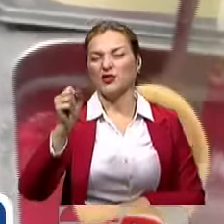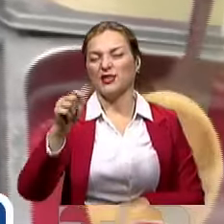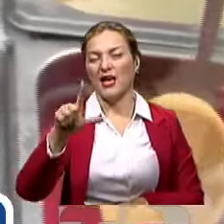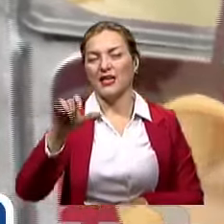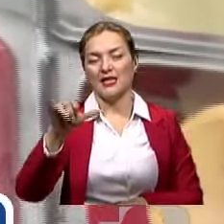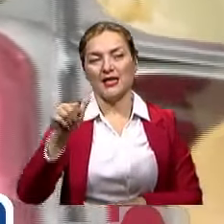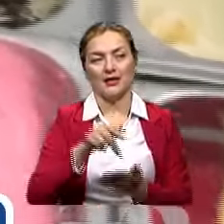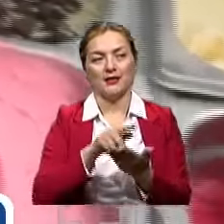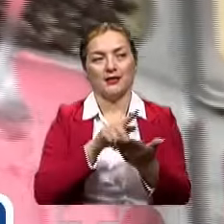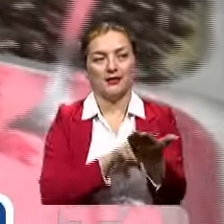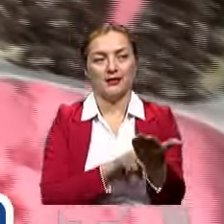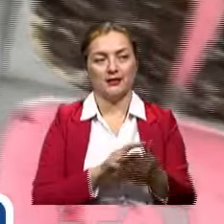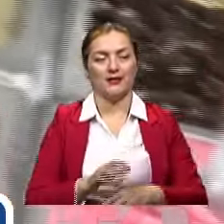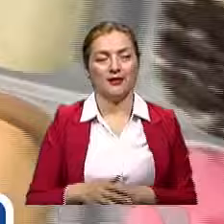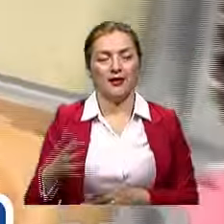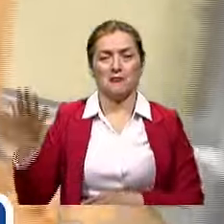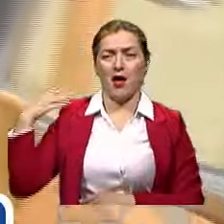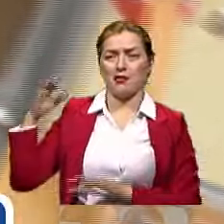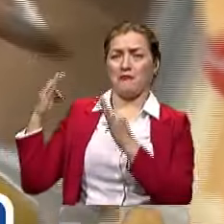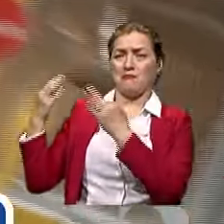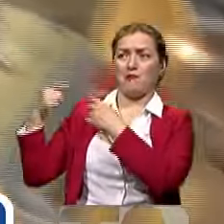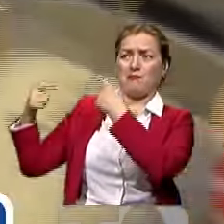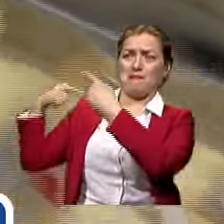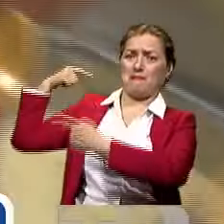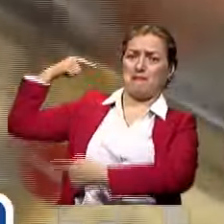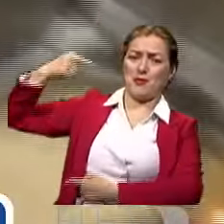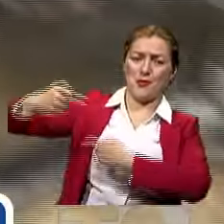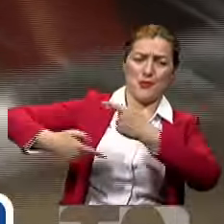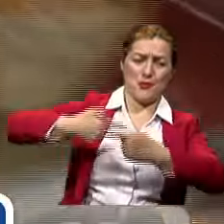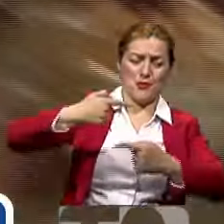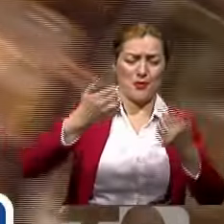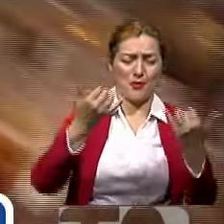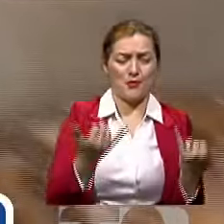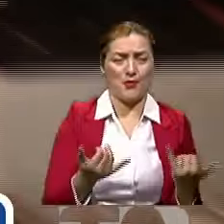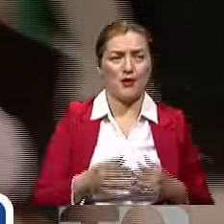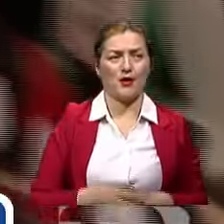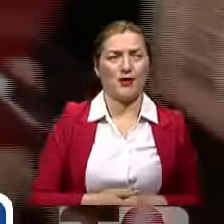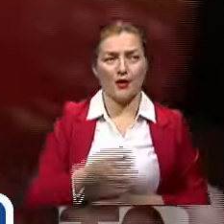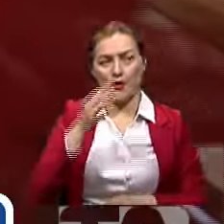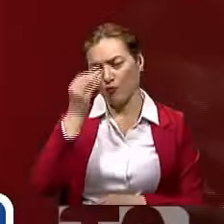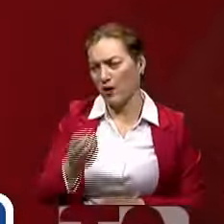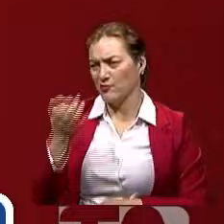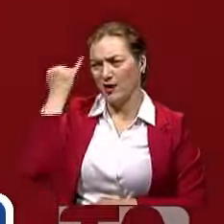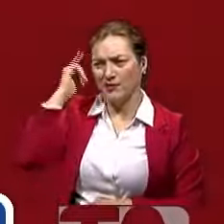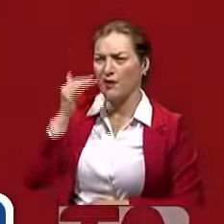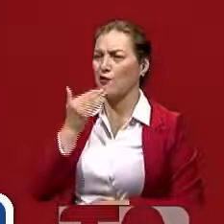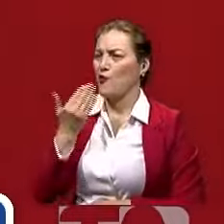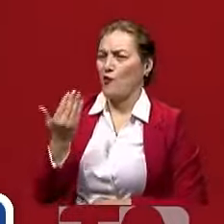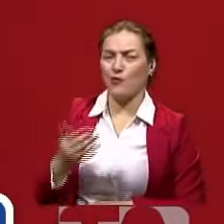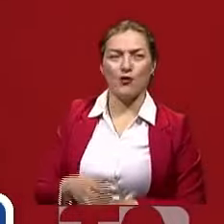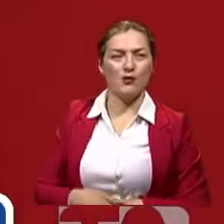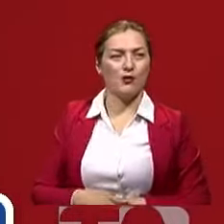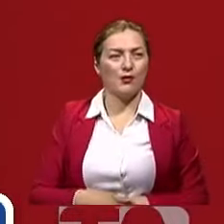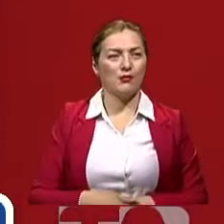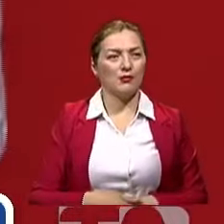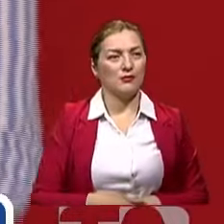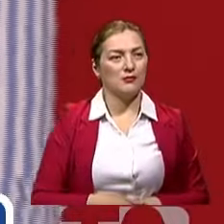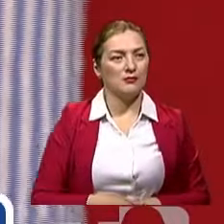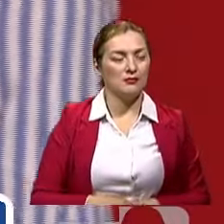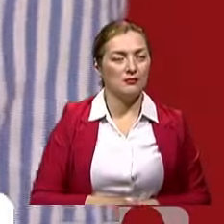que se mantiene de generación en generación. Buenos días, cuénteme, ¿cómo nace esta idea maravillosa? Bueno, nace